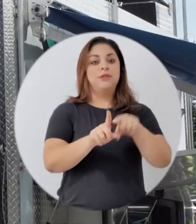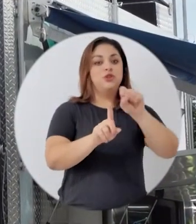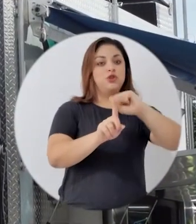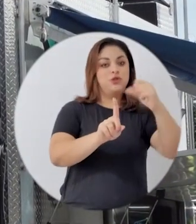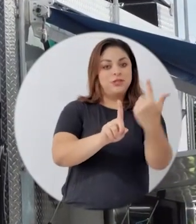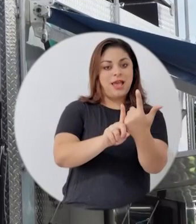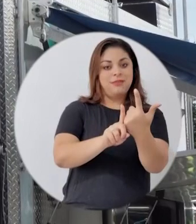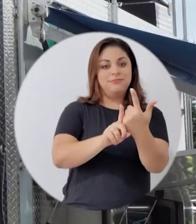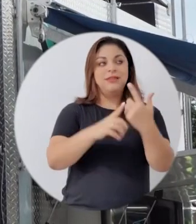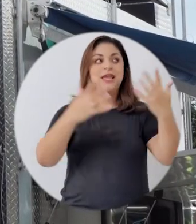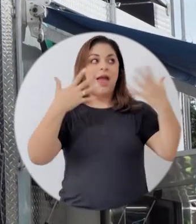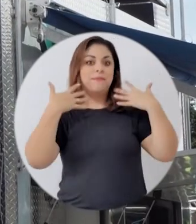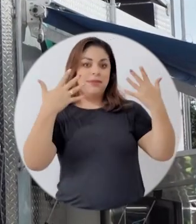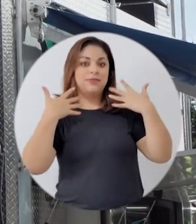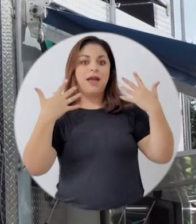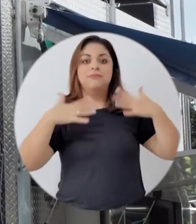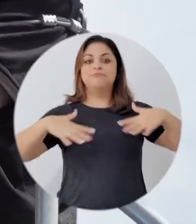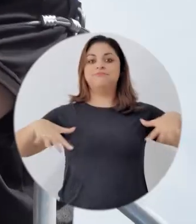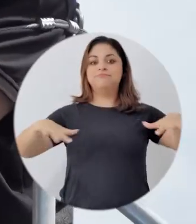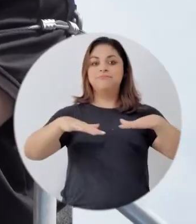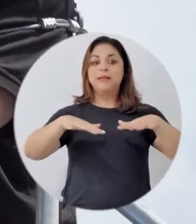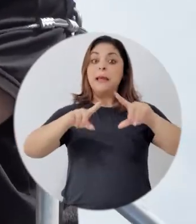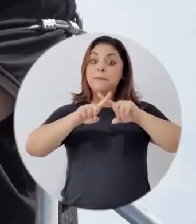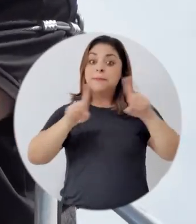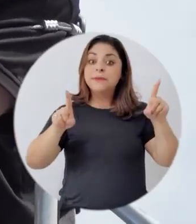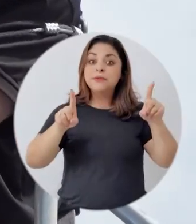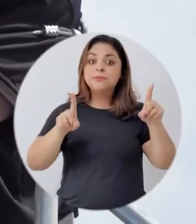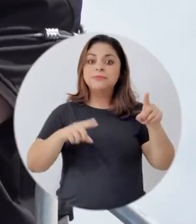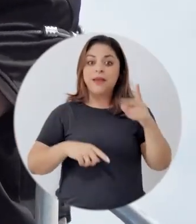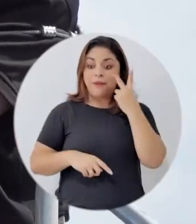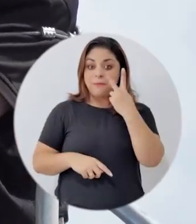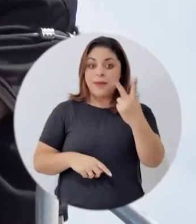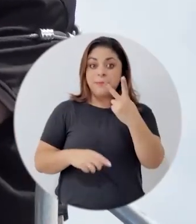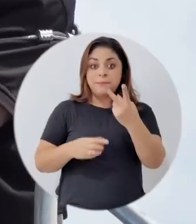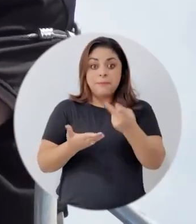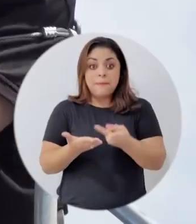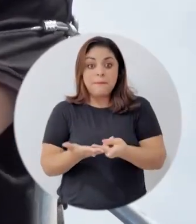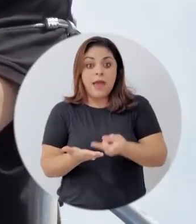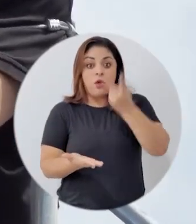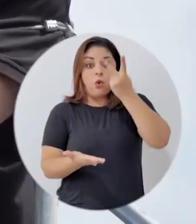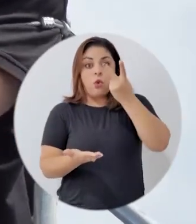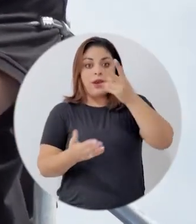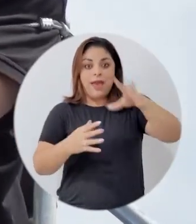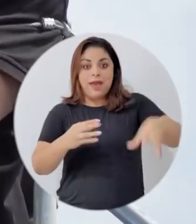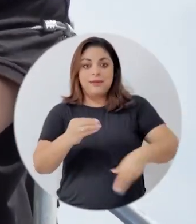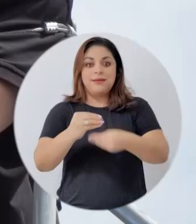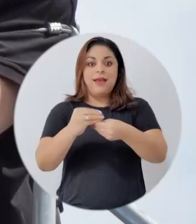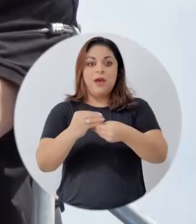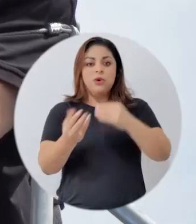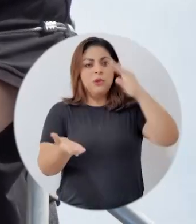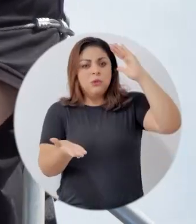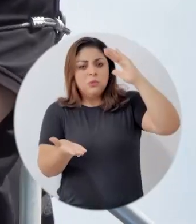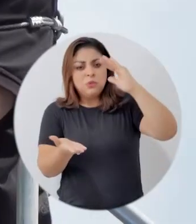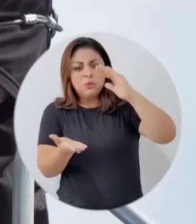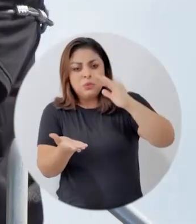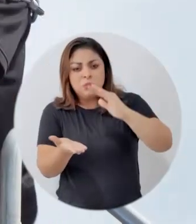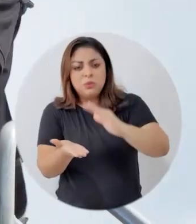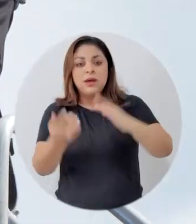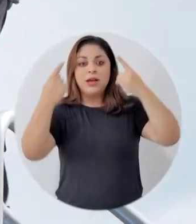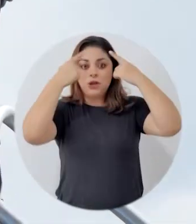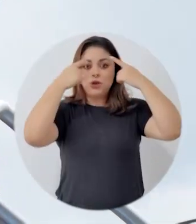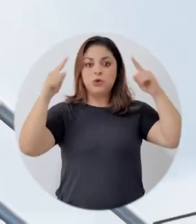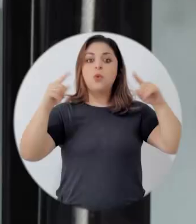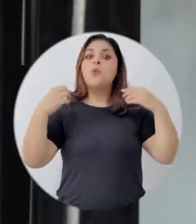vemos por la parte social y por la parte ambiental también. Pero cuando ven el valor agregado del tema de la descarbonización ha sido interesante.